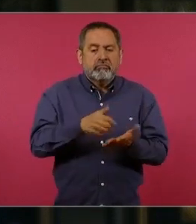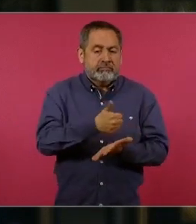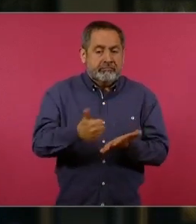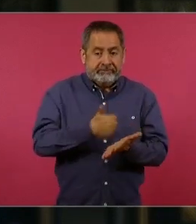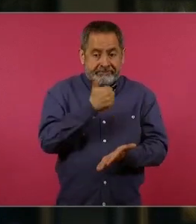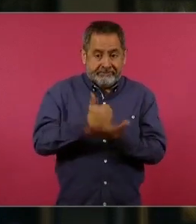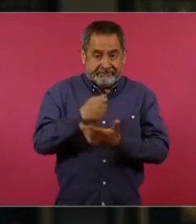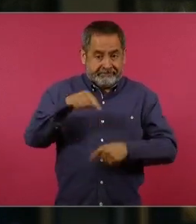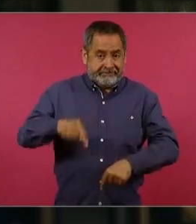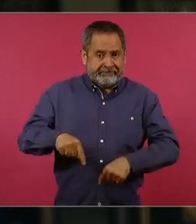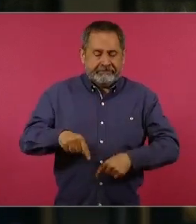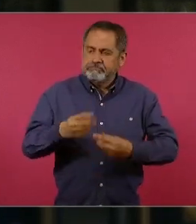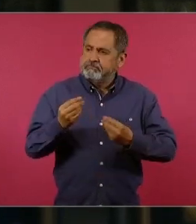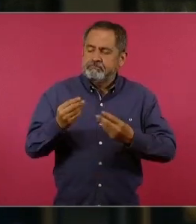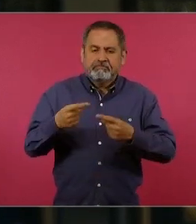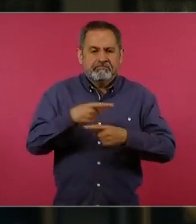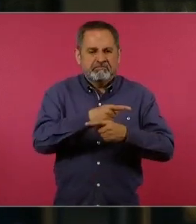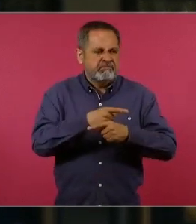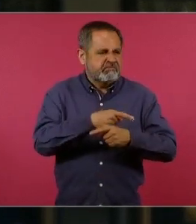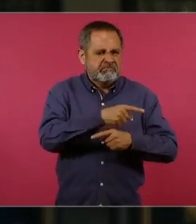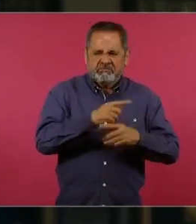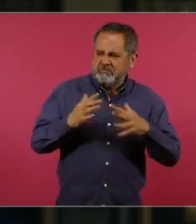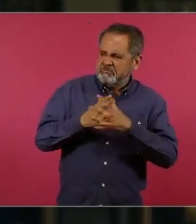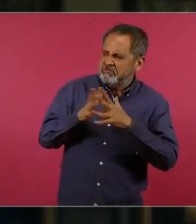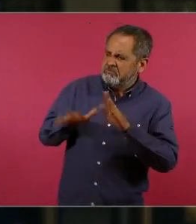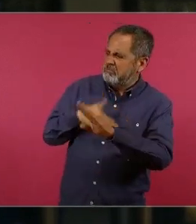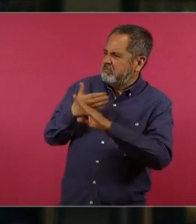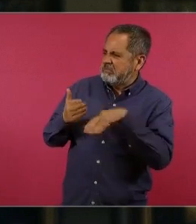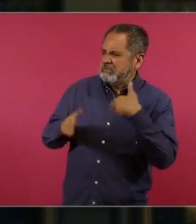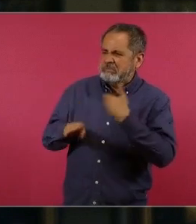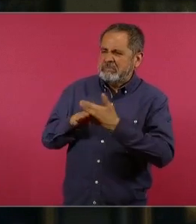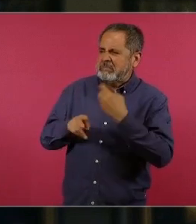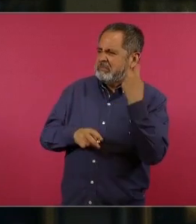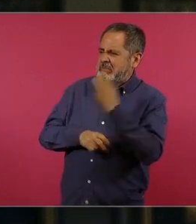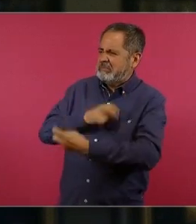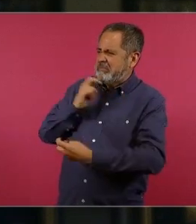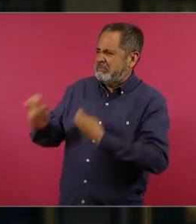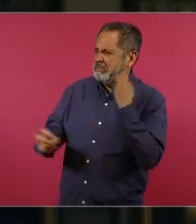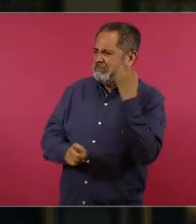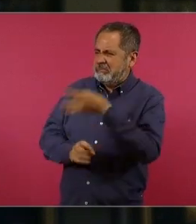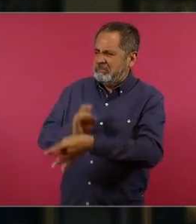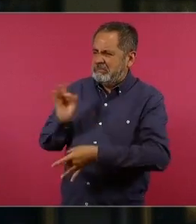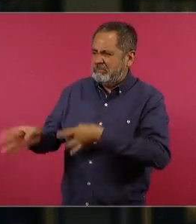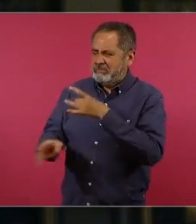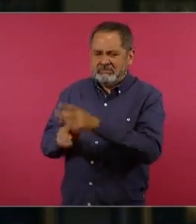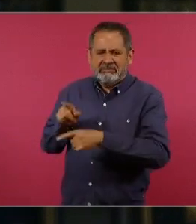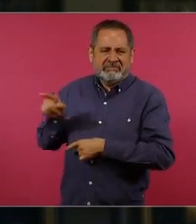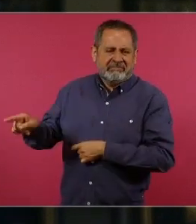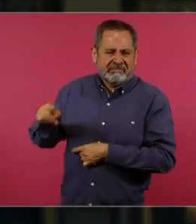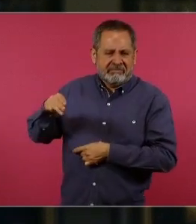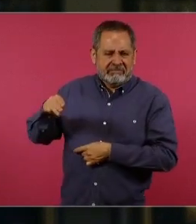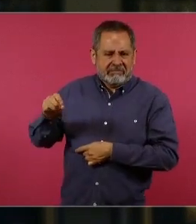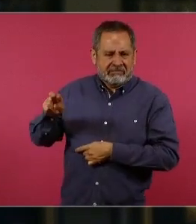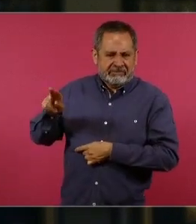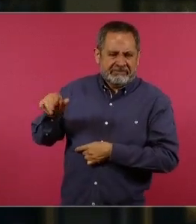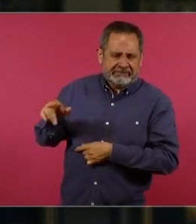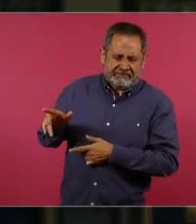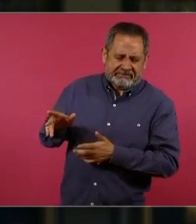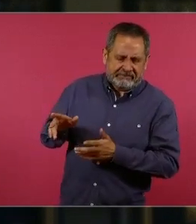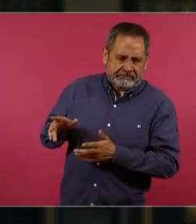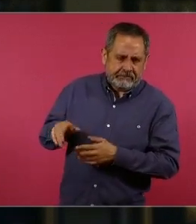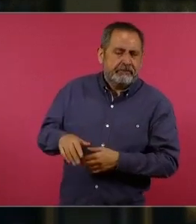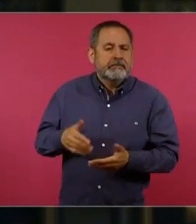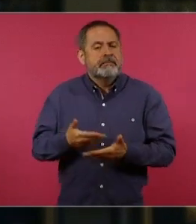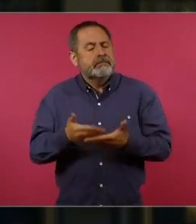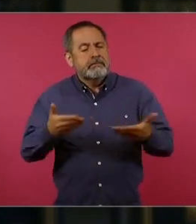hubo pues una gran guerra en contra de su partido y de su gobierno. Y preguntarle qué opinión